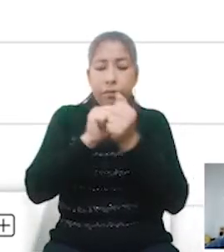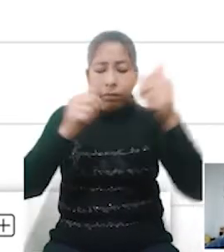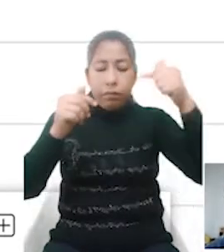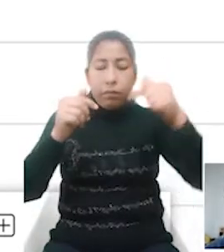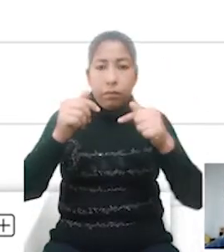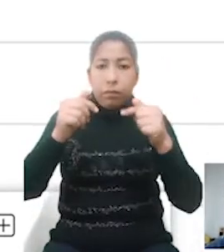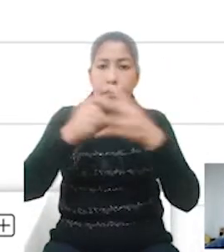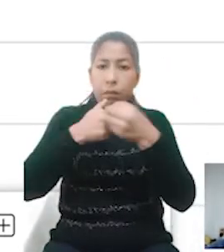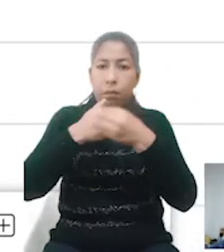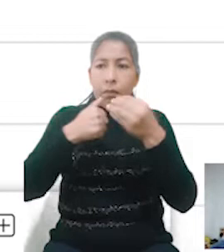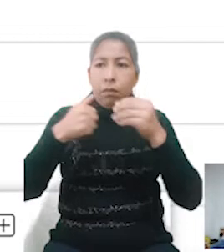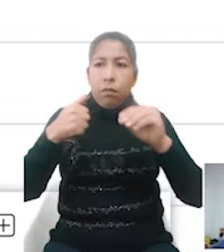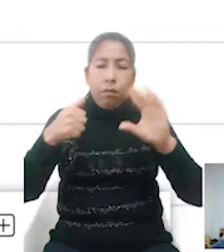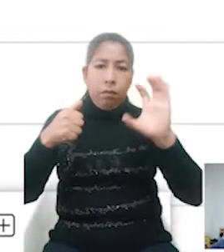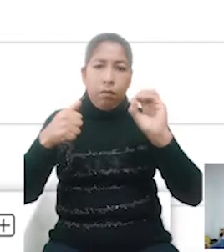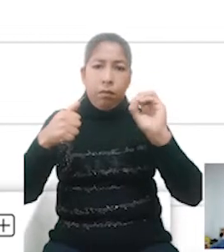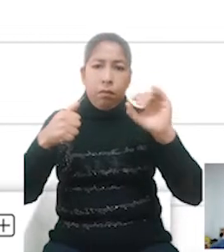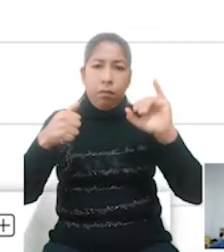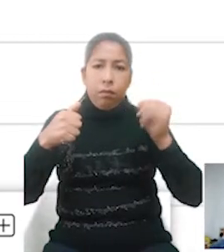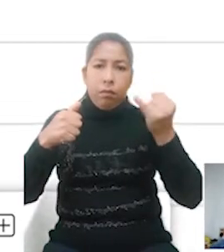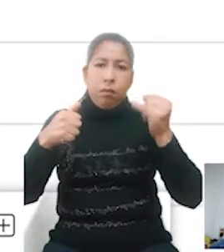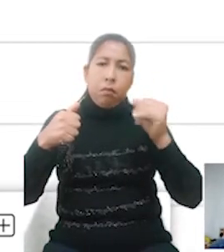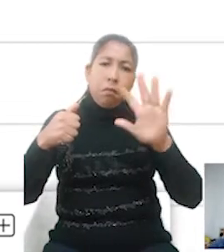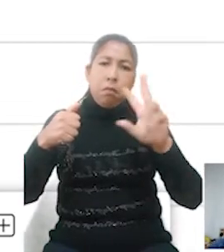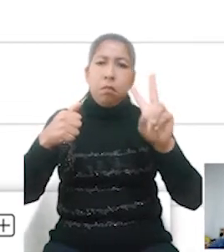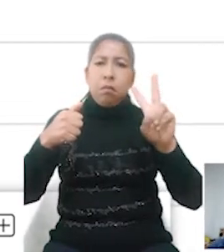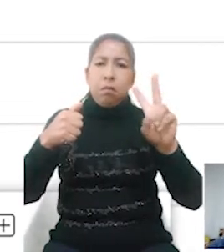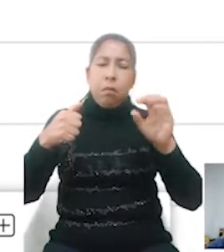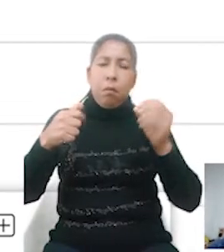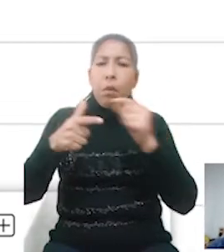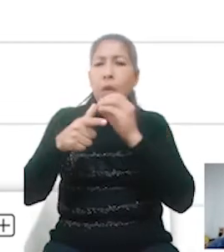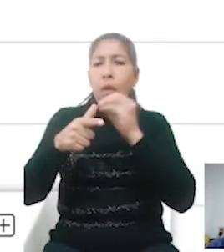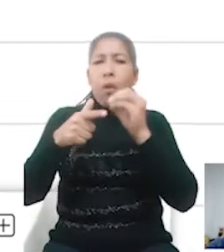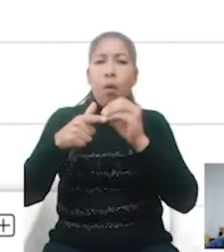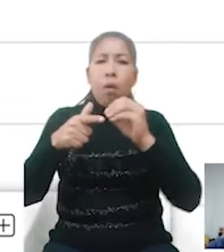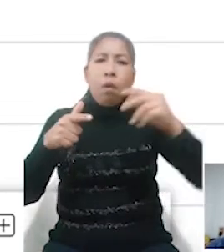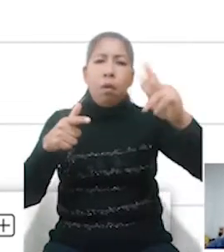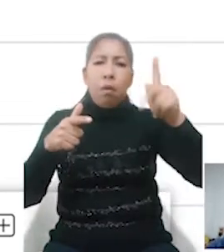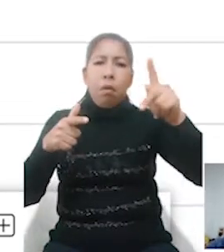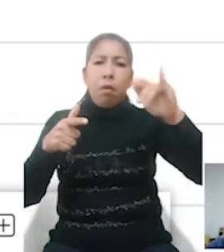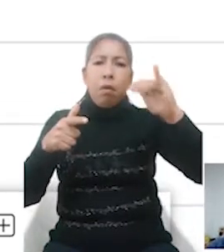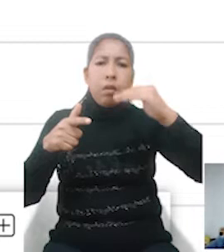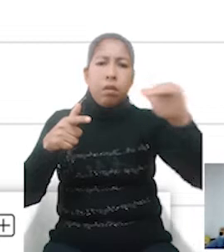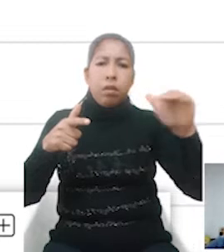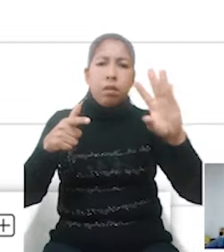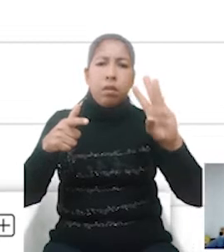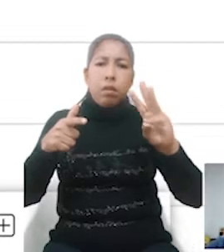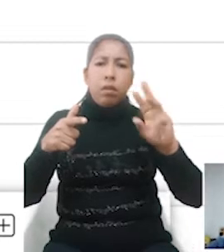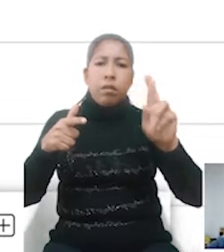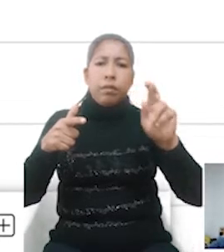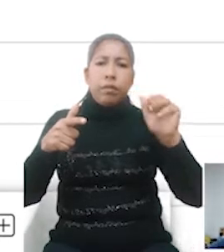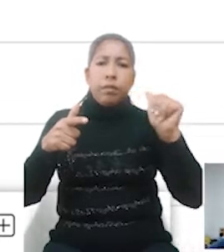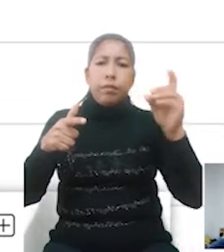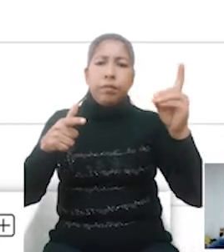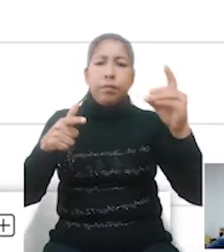su equivalente en radianes, 0.52 radianes o pi sextos radianes.